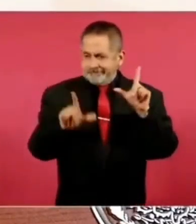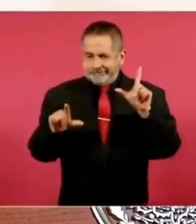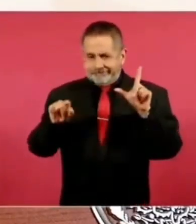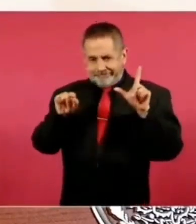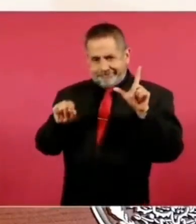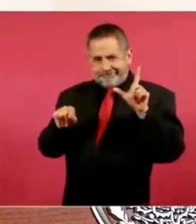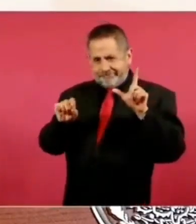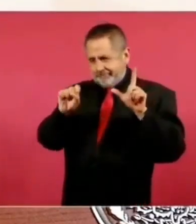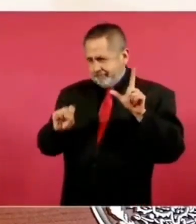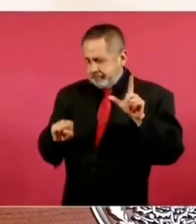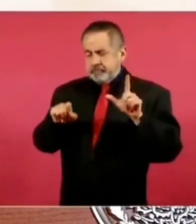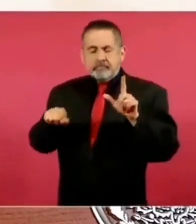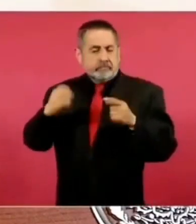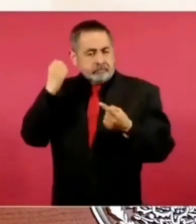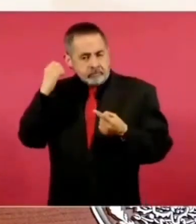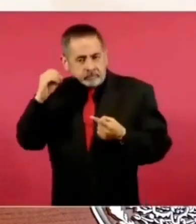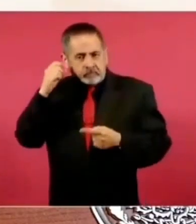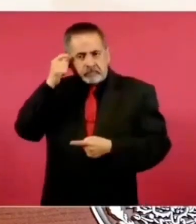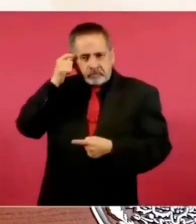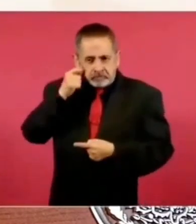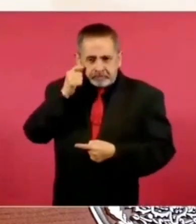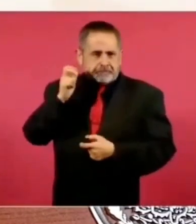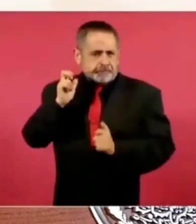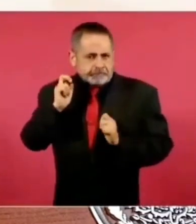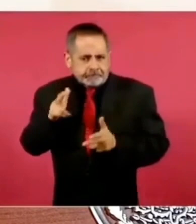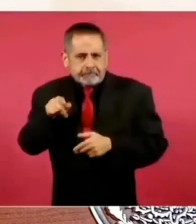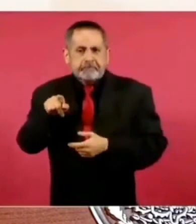Es Oaxaca, es Guerrero, es Chiapas,